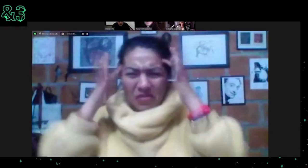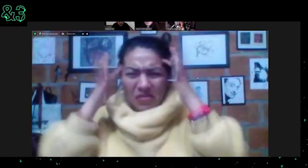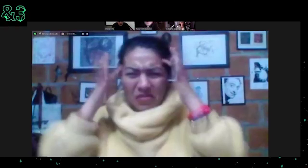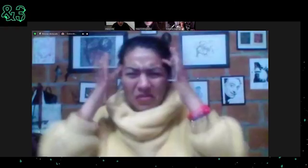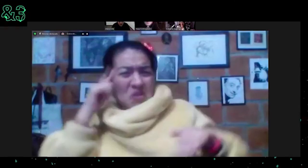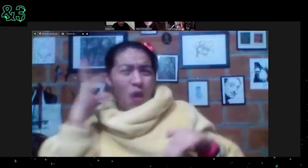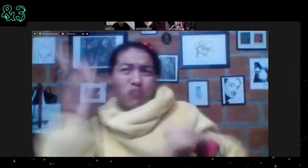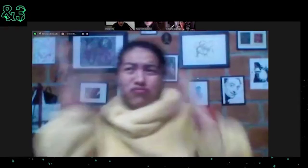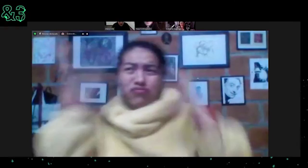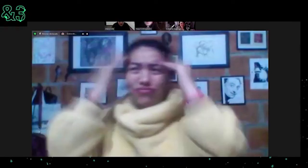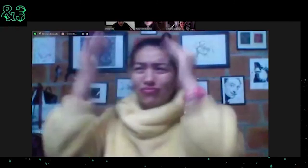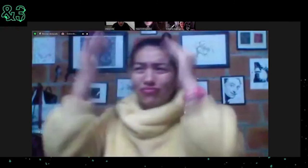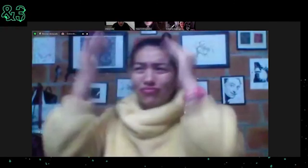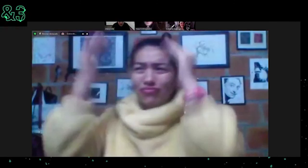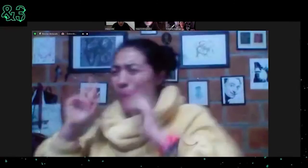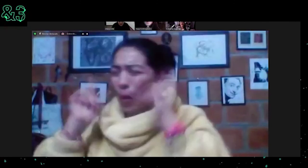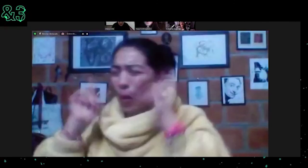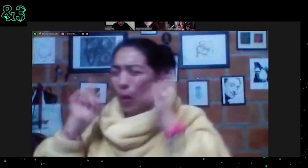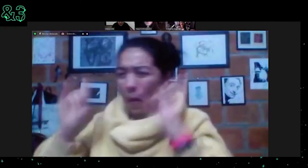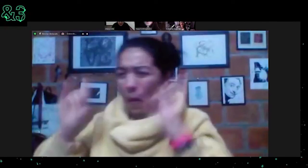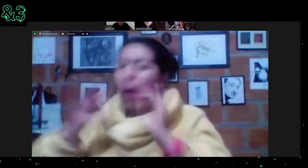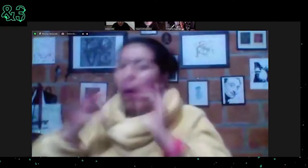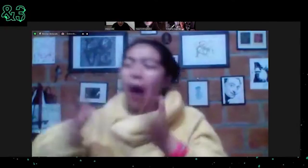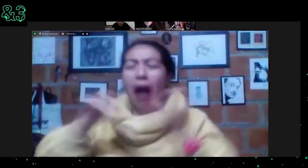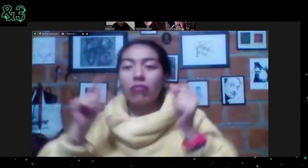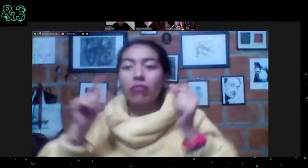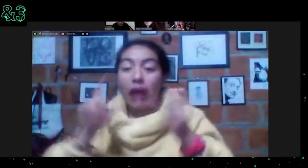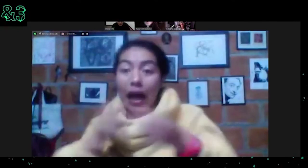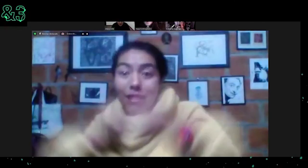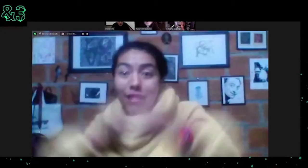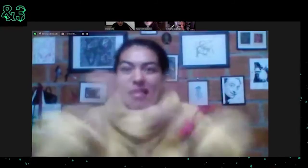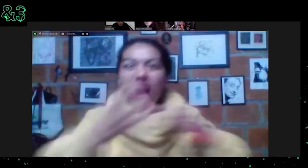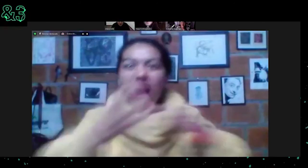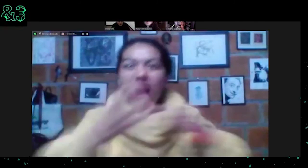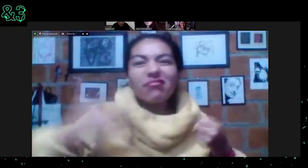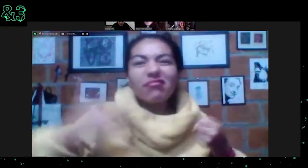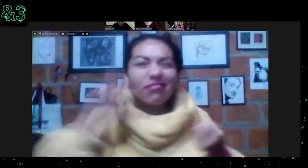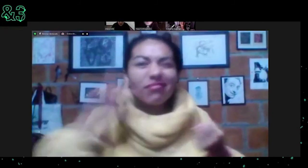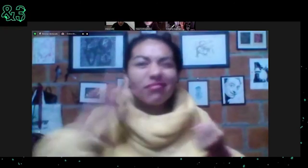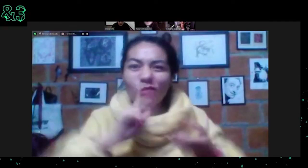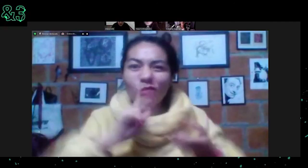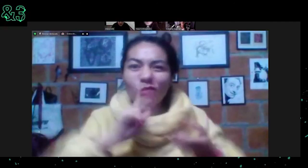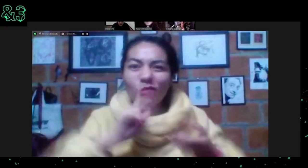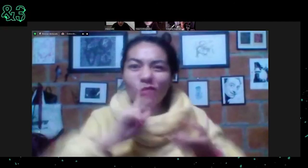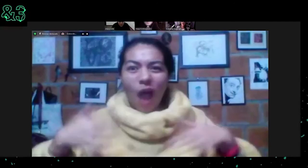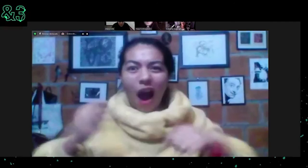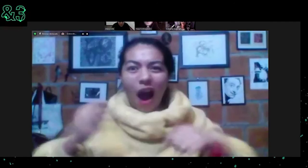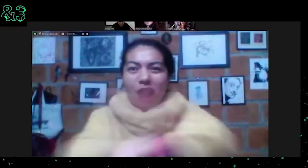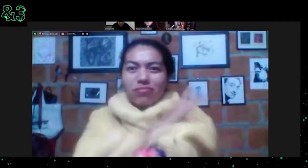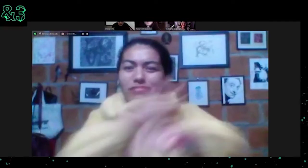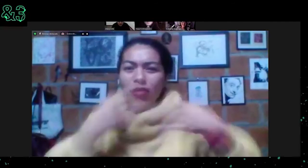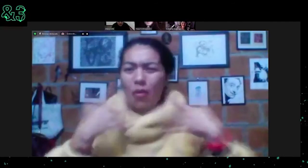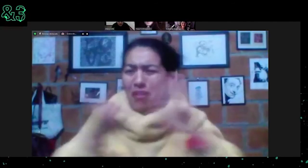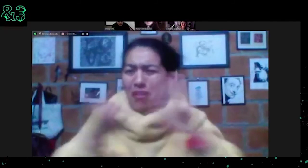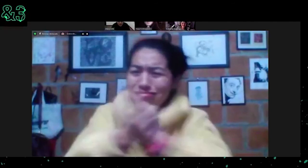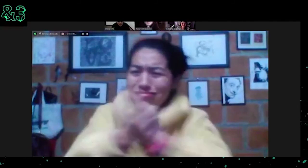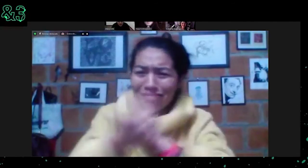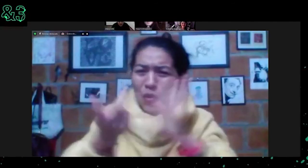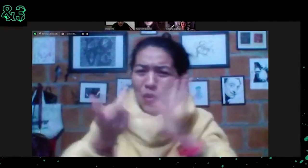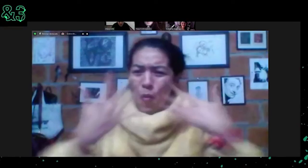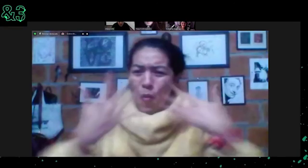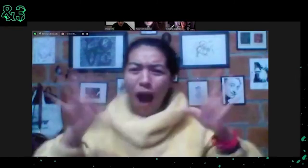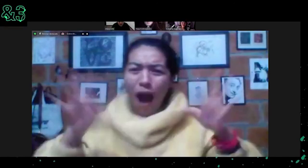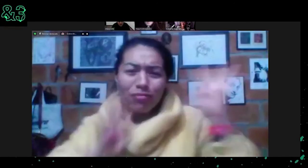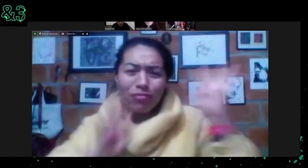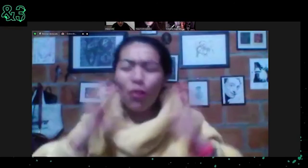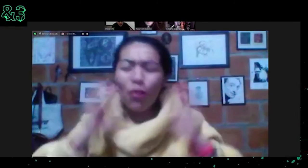de participación en lo que pues la gente vería como una barrera y nosotros lo vemos más como una potencia, ¿no? Entonces al ver como